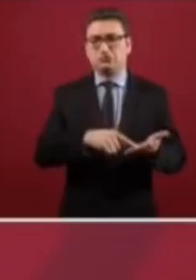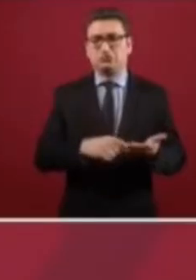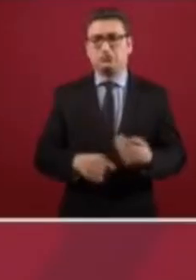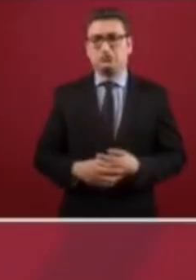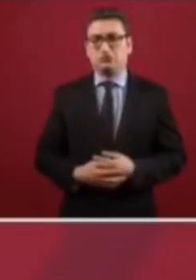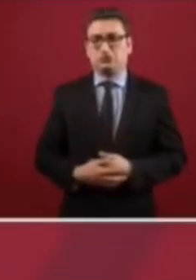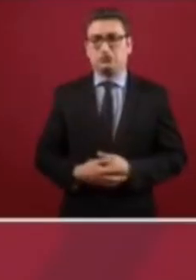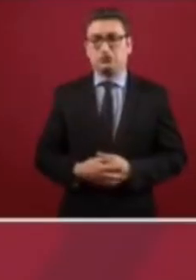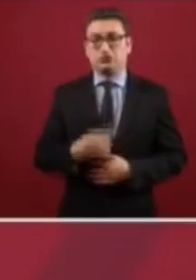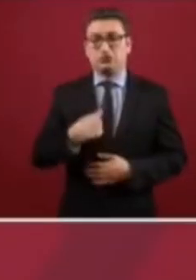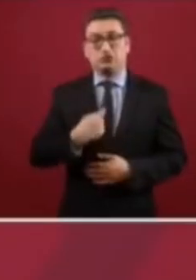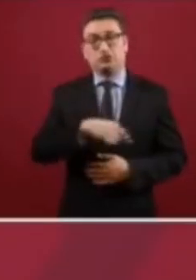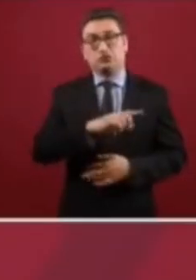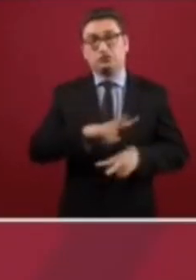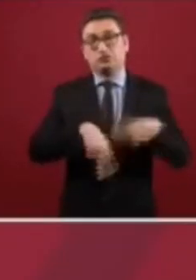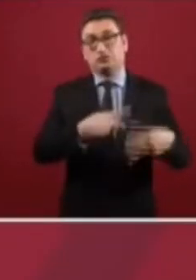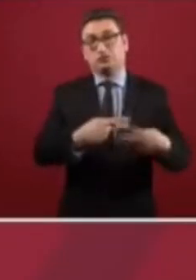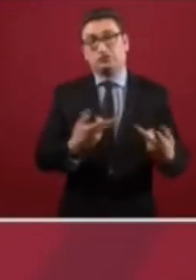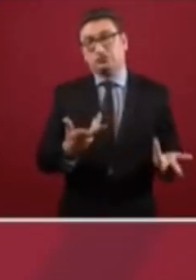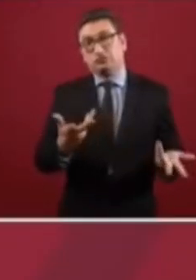pues voy a tener que ir al...